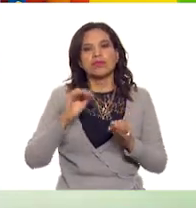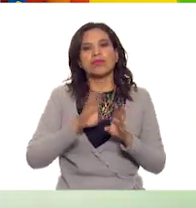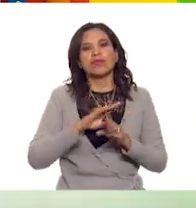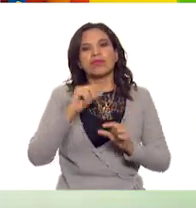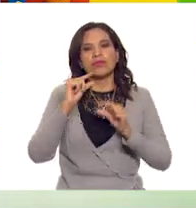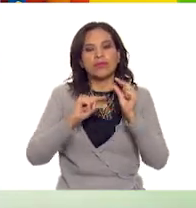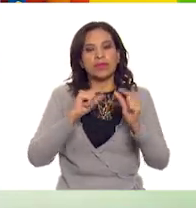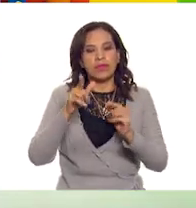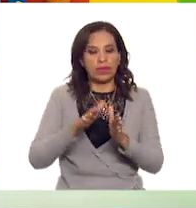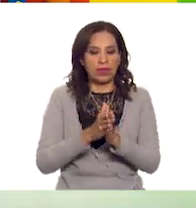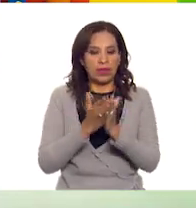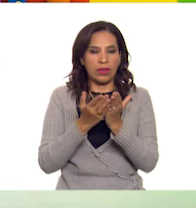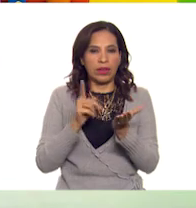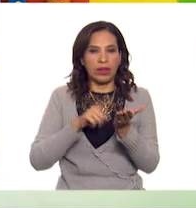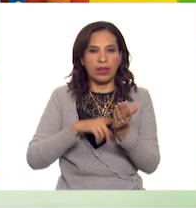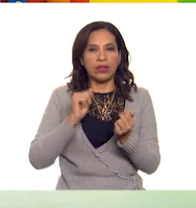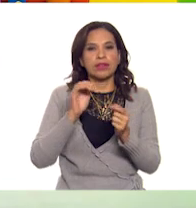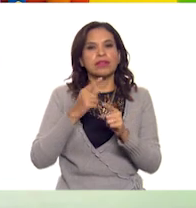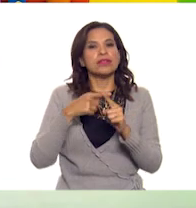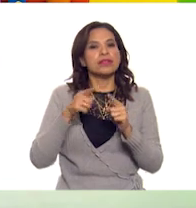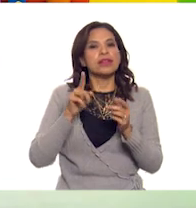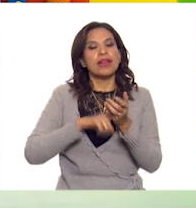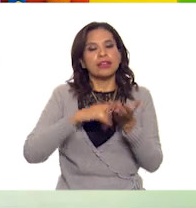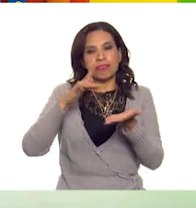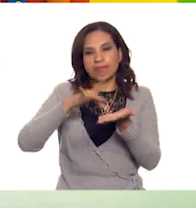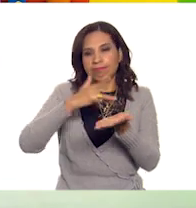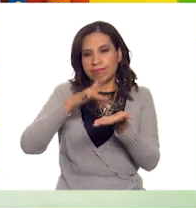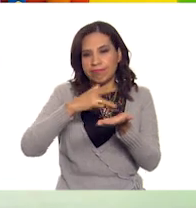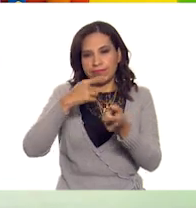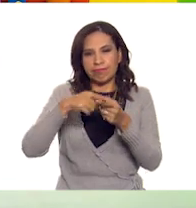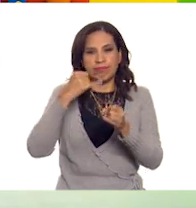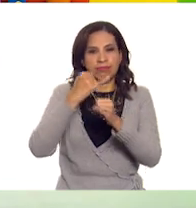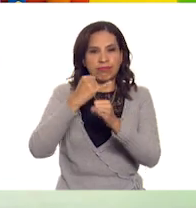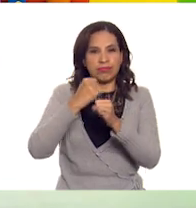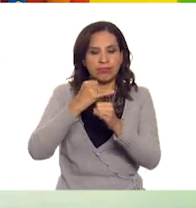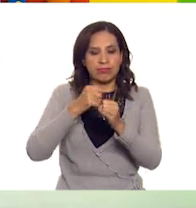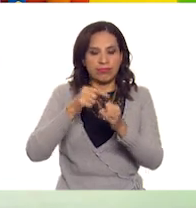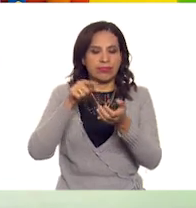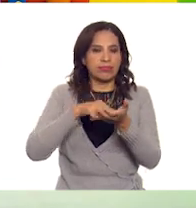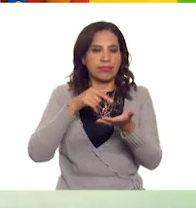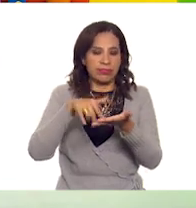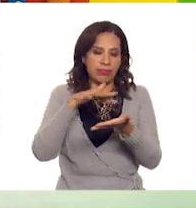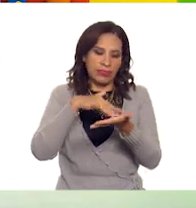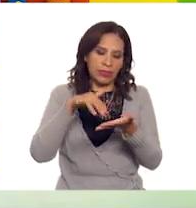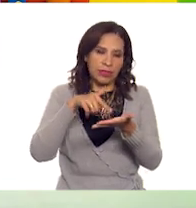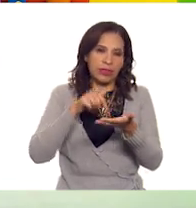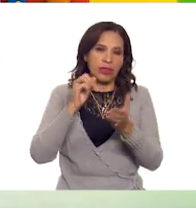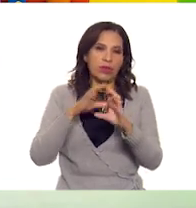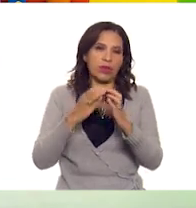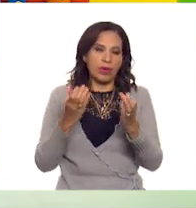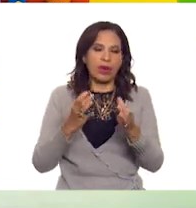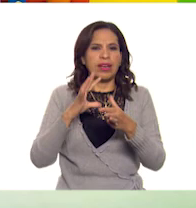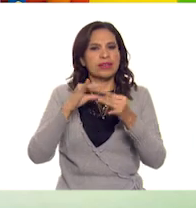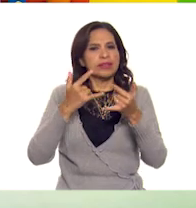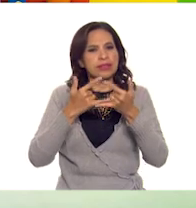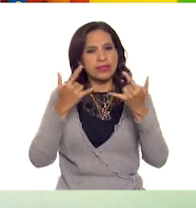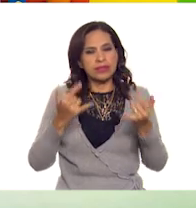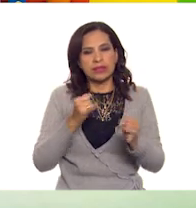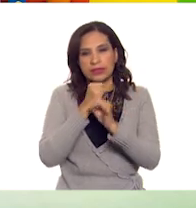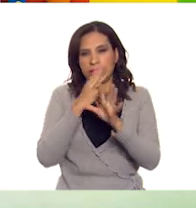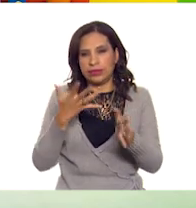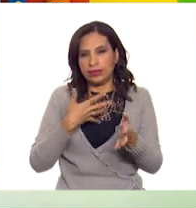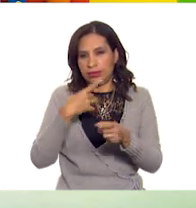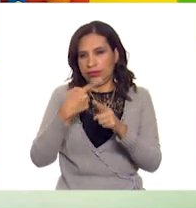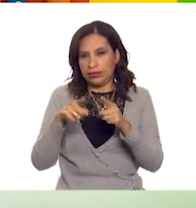poco a poco los libros serán consultados de manera digital, que habrá dispositivos para leer cuentos, fábulas y consultar